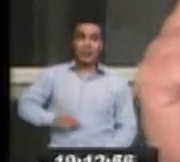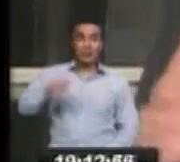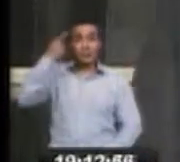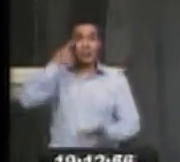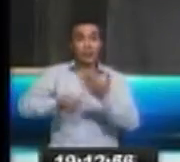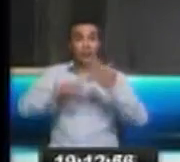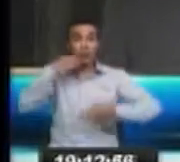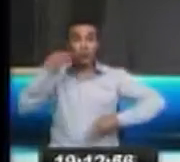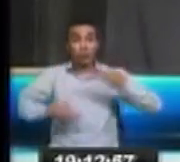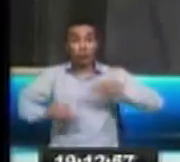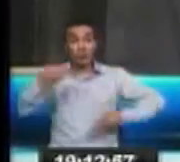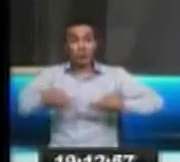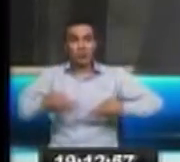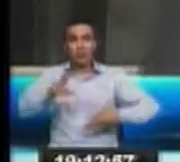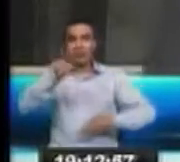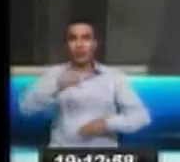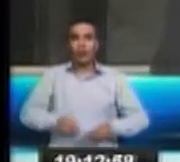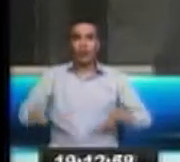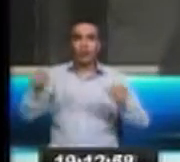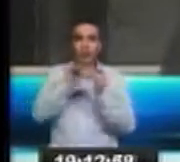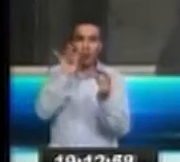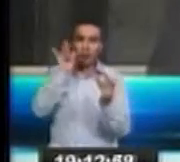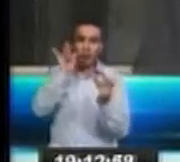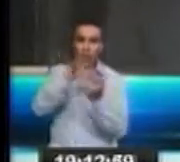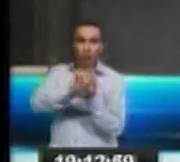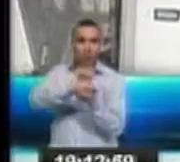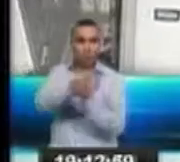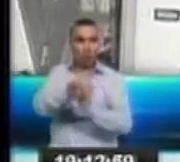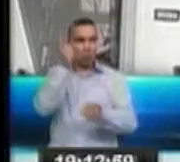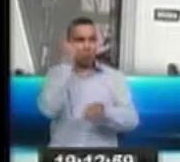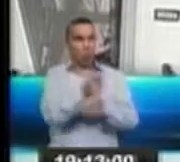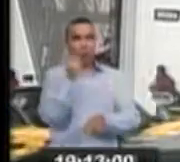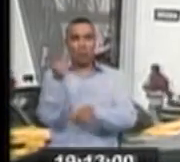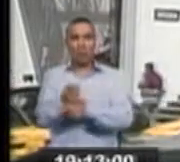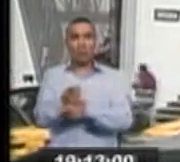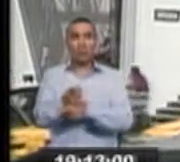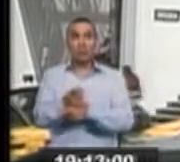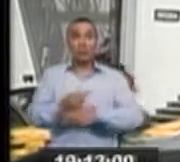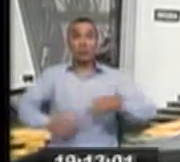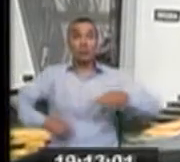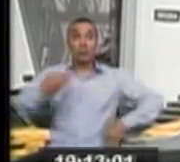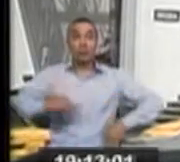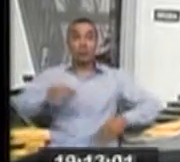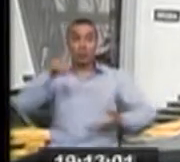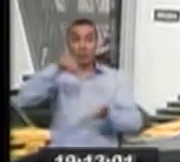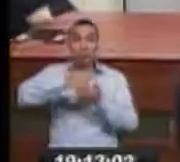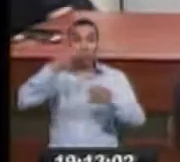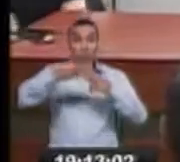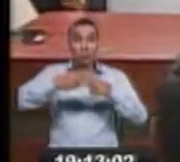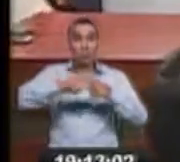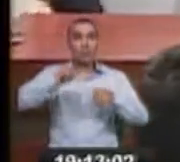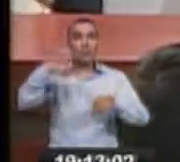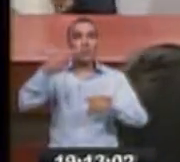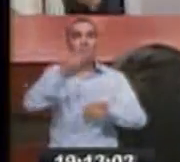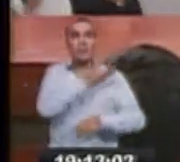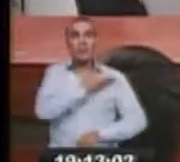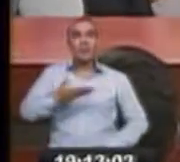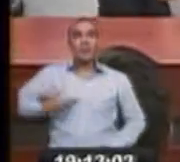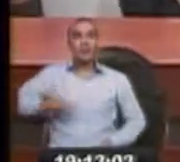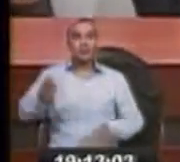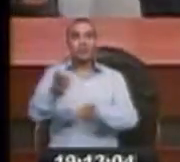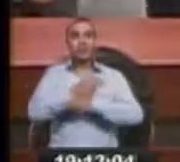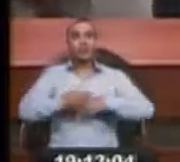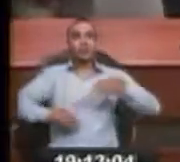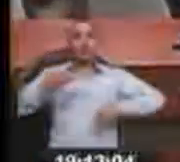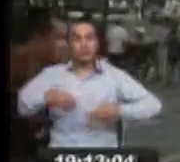la justicia no sea víctima de un cambio de manos. De la terna enviada por la Corte saldrá el próximo presidente del Consejo de la